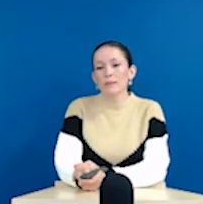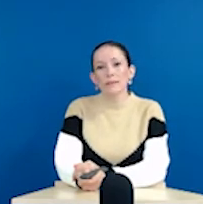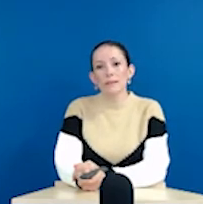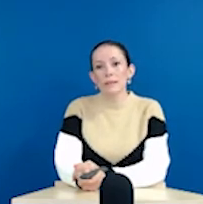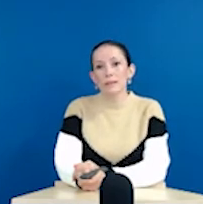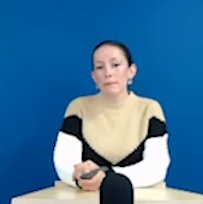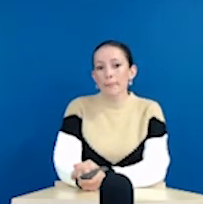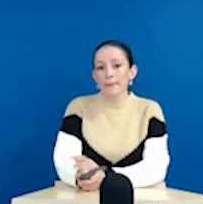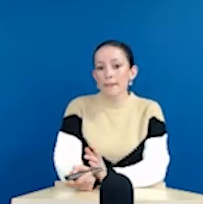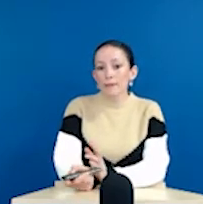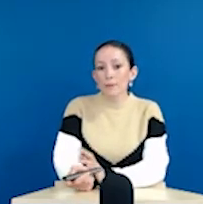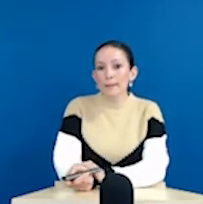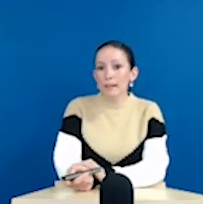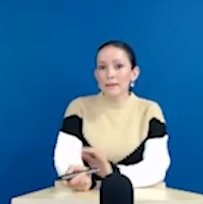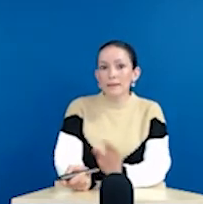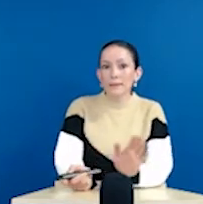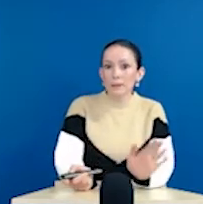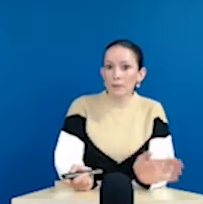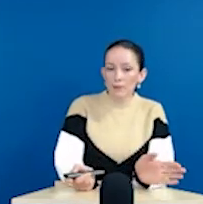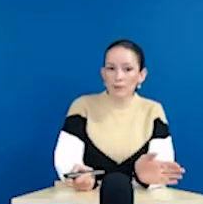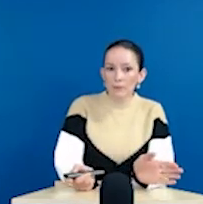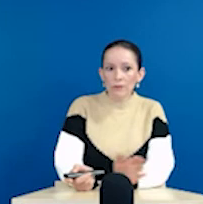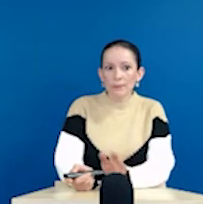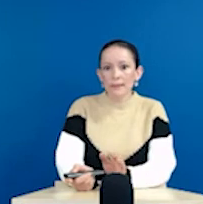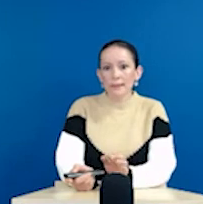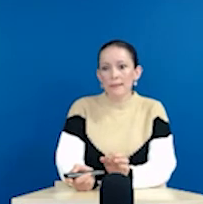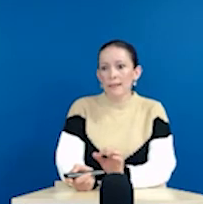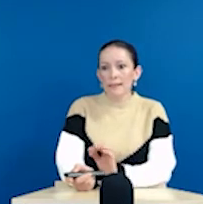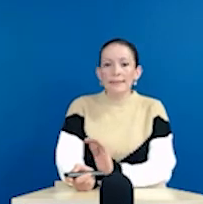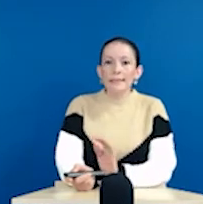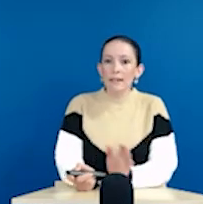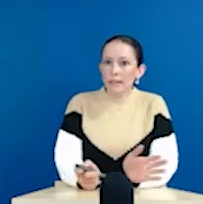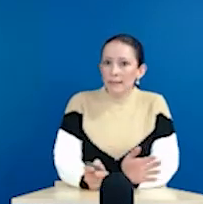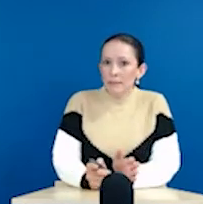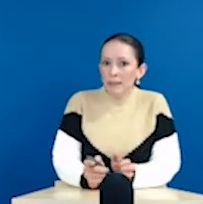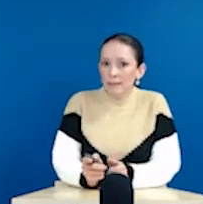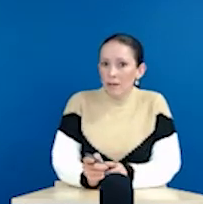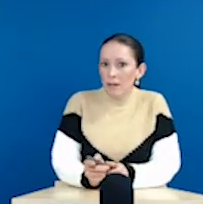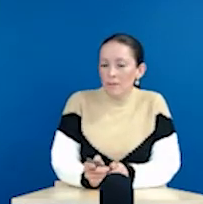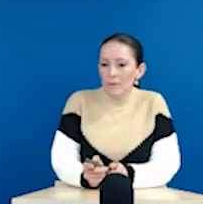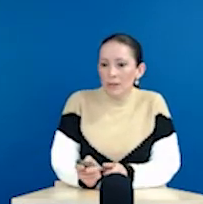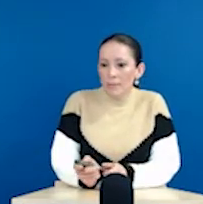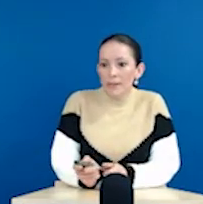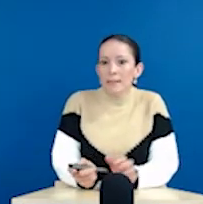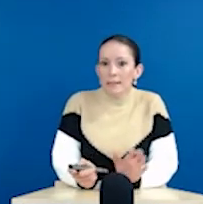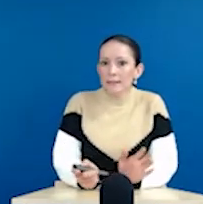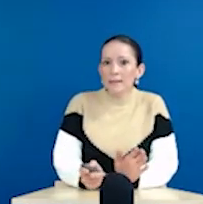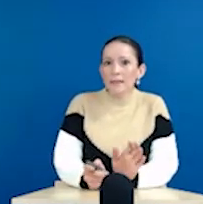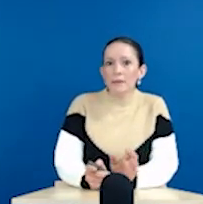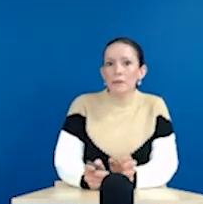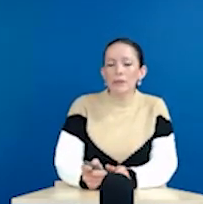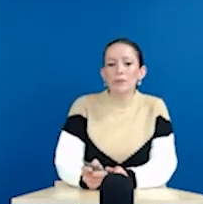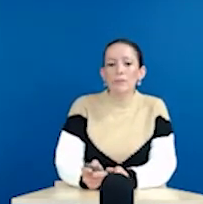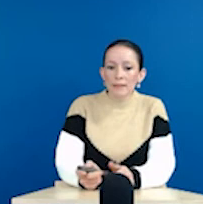Nuestros pacientes tienen síntomas anticipatorios. Nuestros pacientes, sin haberles administrado la quimioterapia, ya